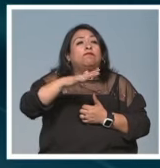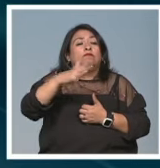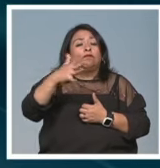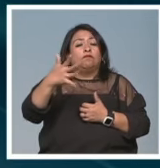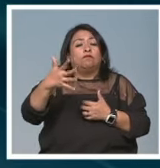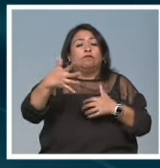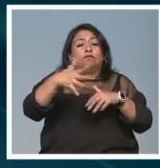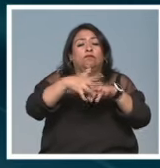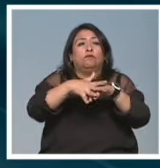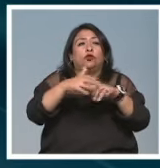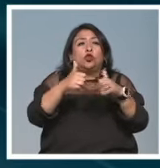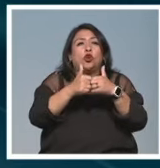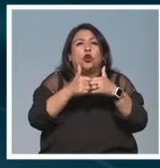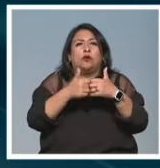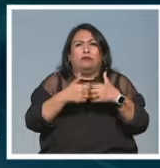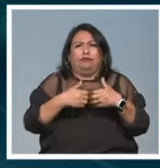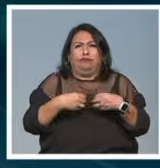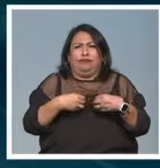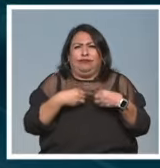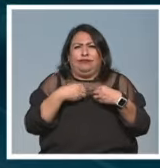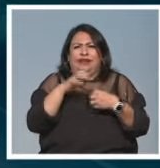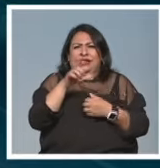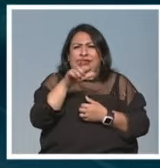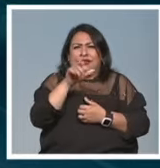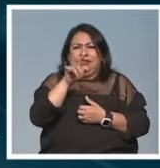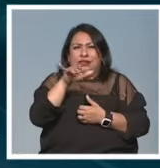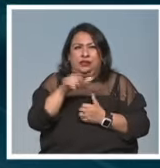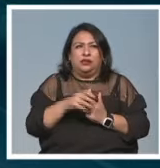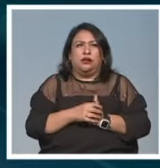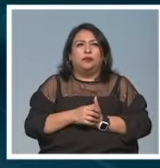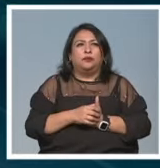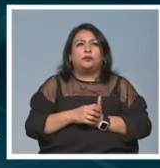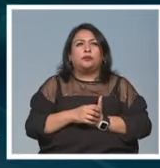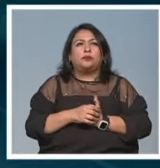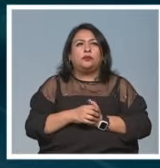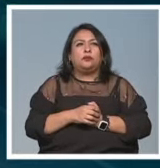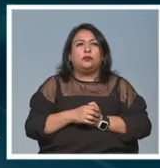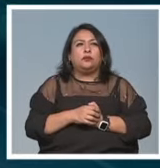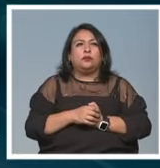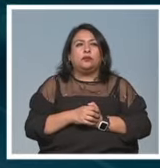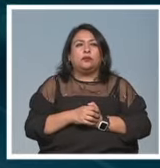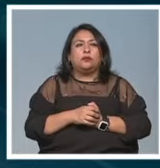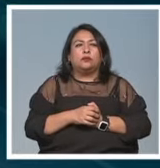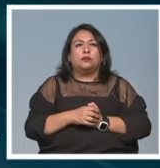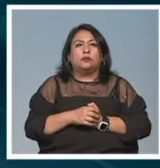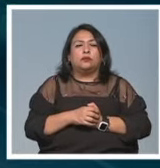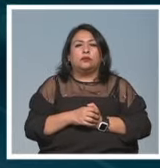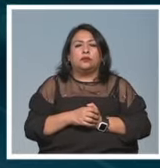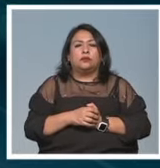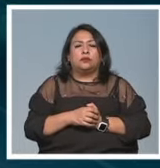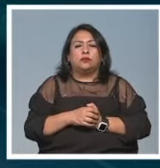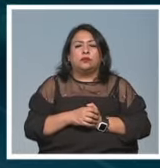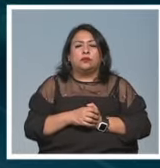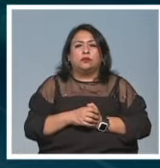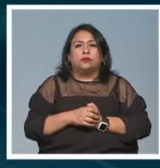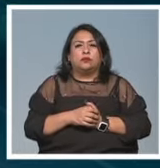fundirse con la existencia. Y de vez en cuando me aventuraba a